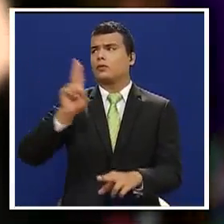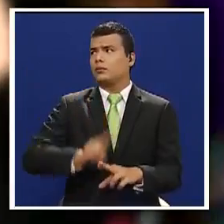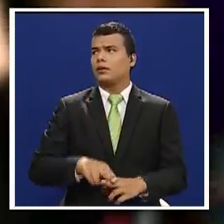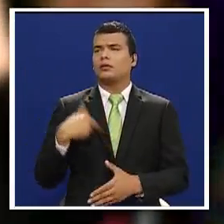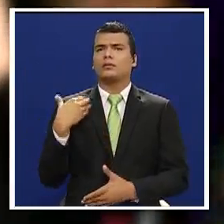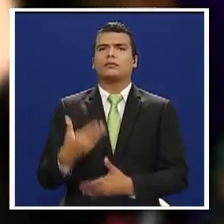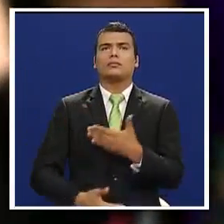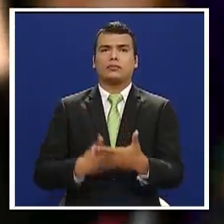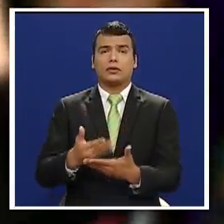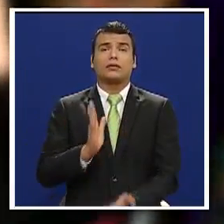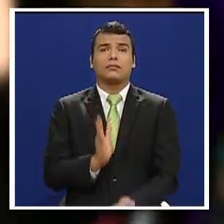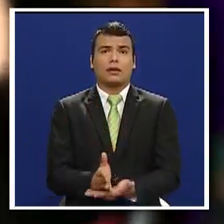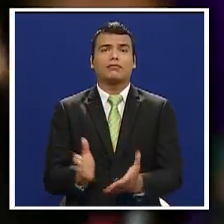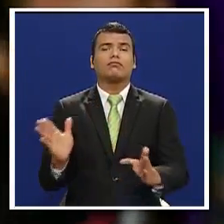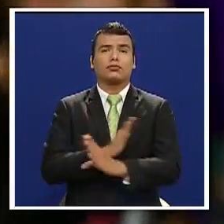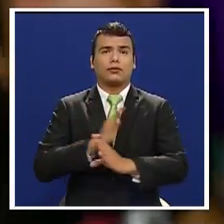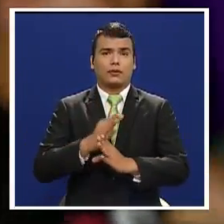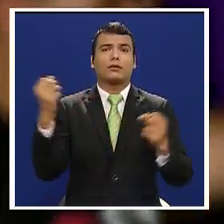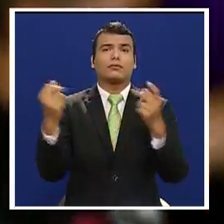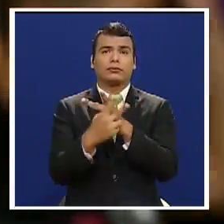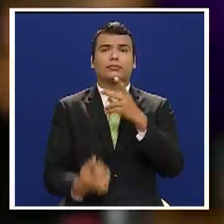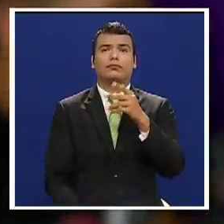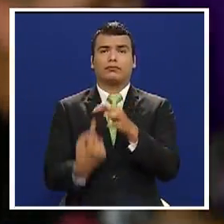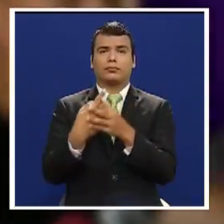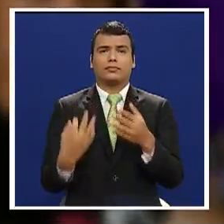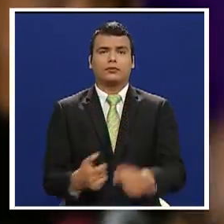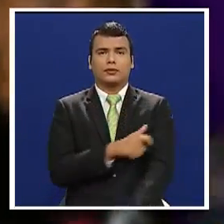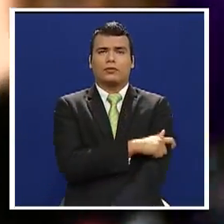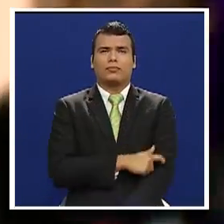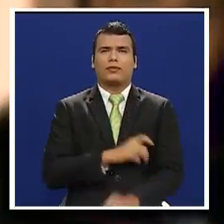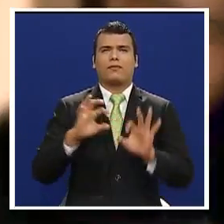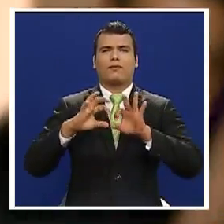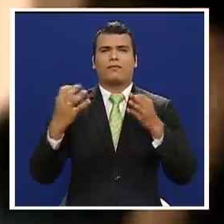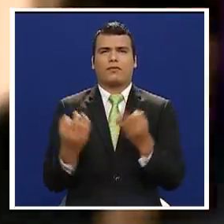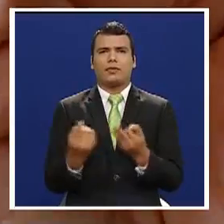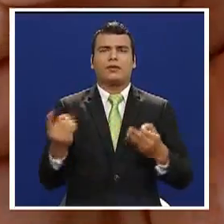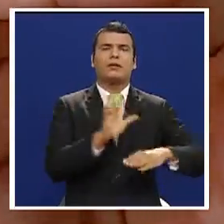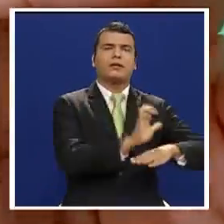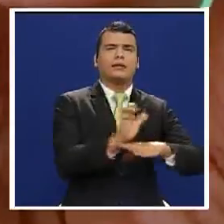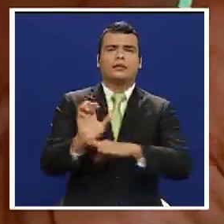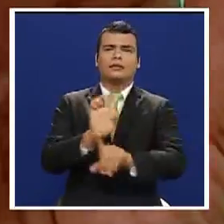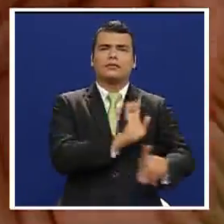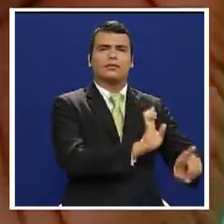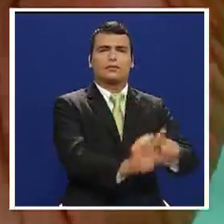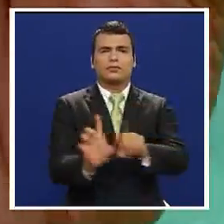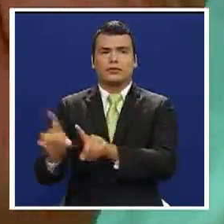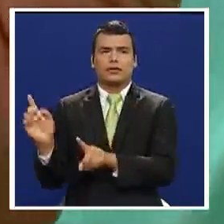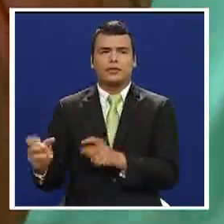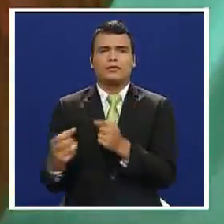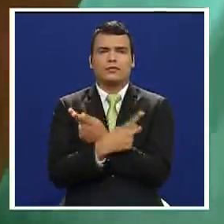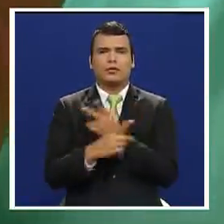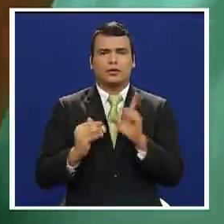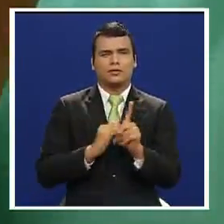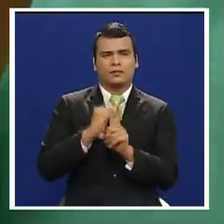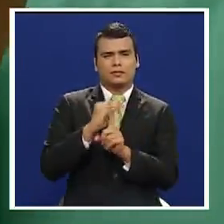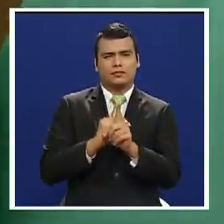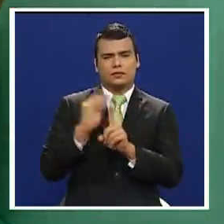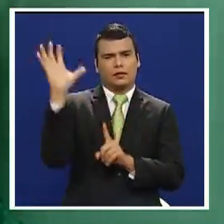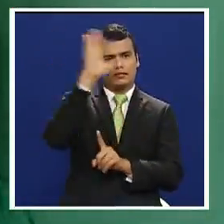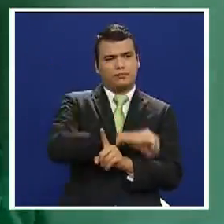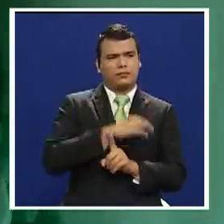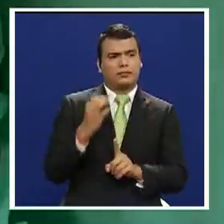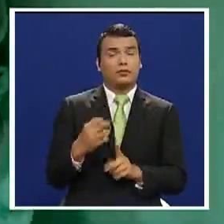como el violentómetro han tenido un efecto muy positivo. Es una especie de semáforo que tiene una alerta amarilla,